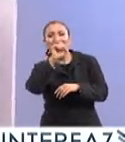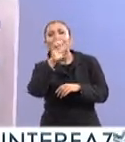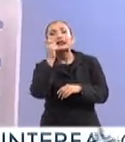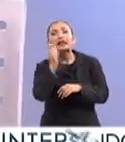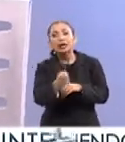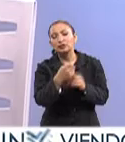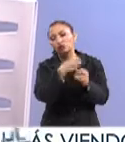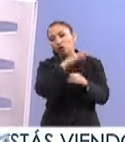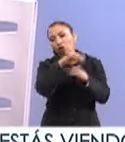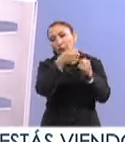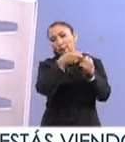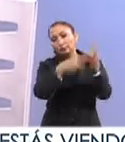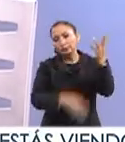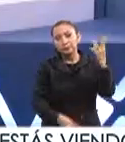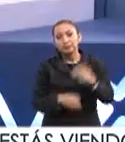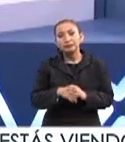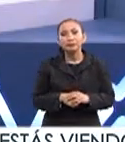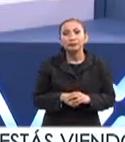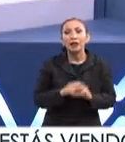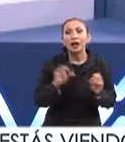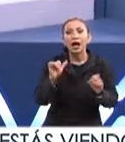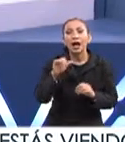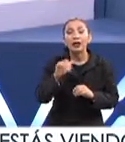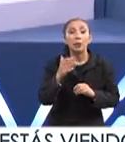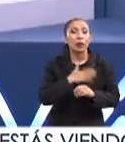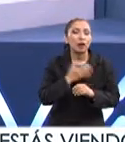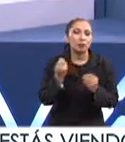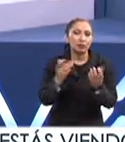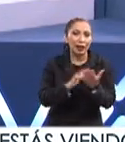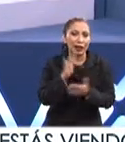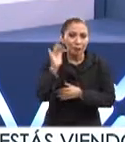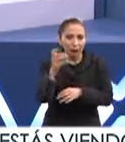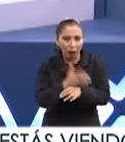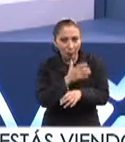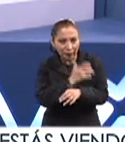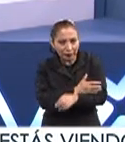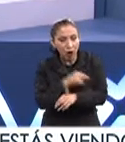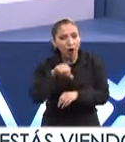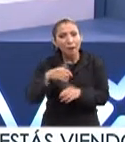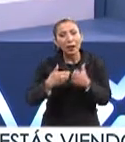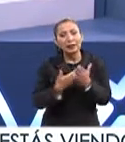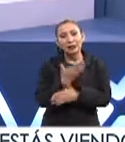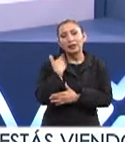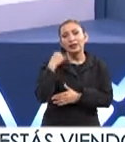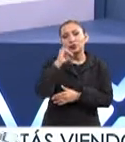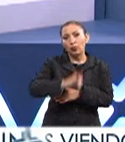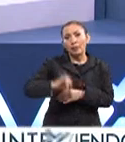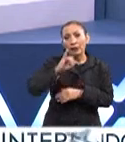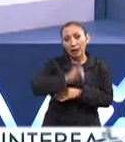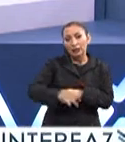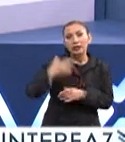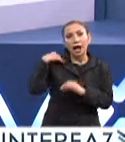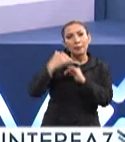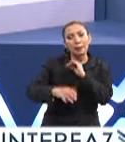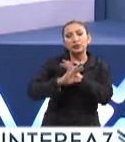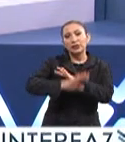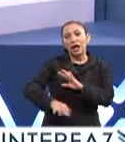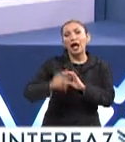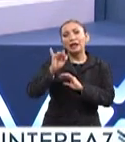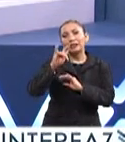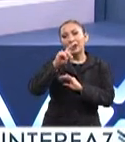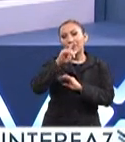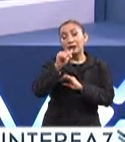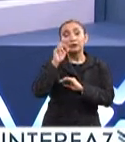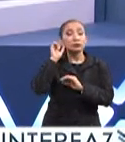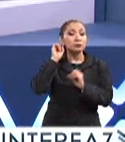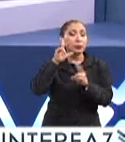que implica. Así es, Ana Cris. Pues bueno, muchísimas gracias por acompañarnos esta mañana de jueves. Concluimos con esta emisión de